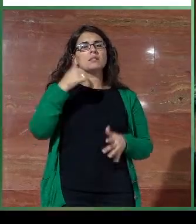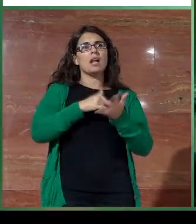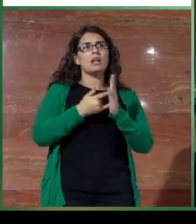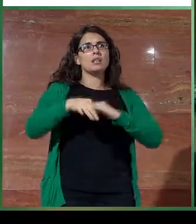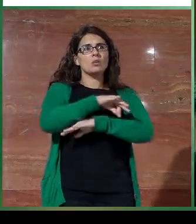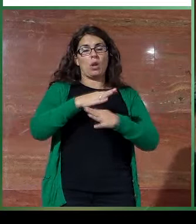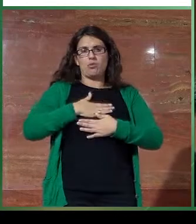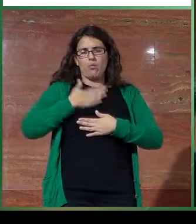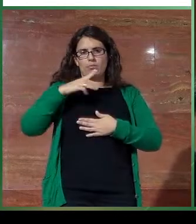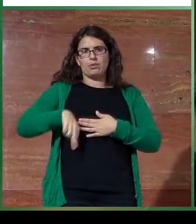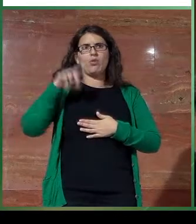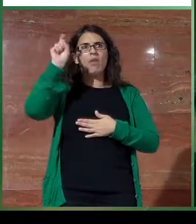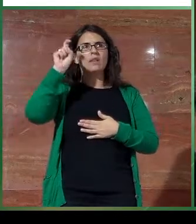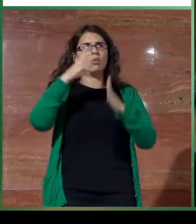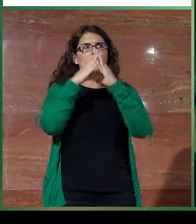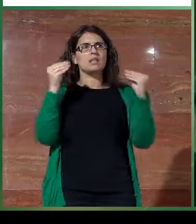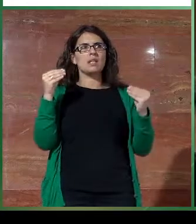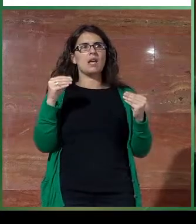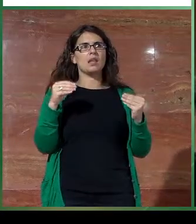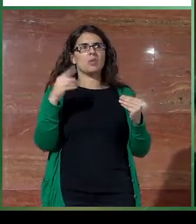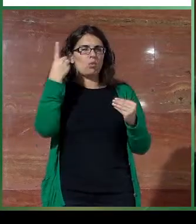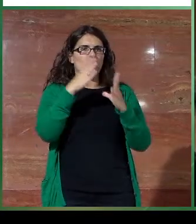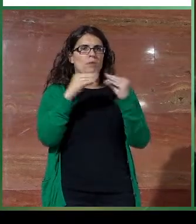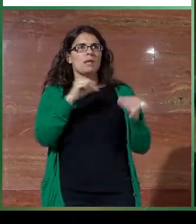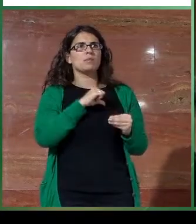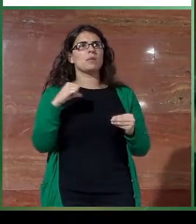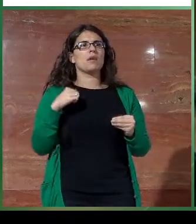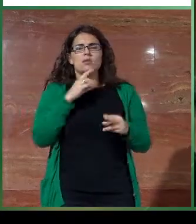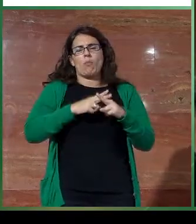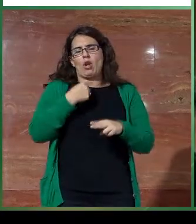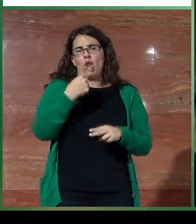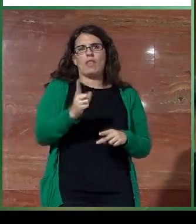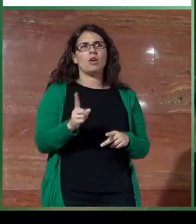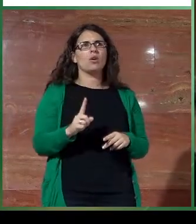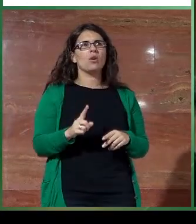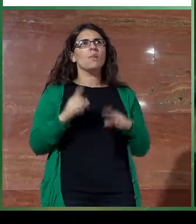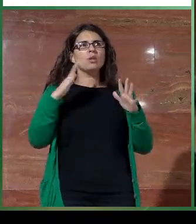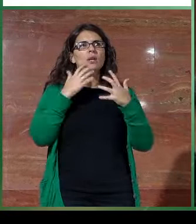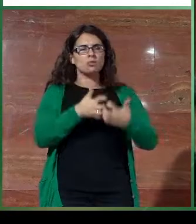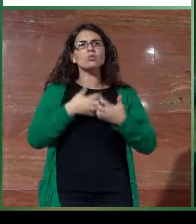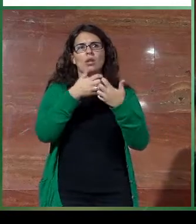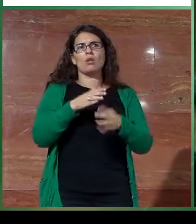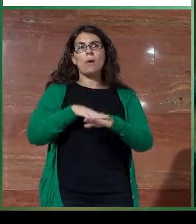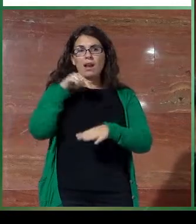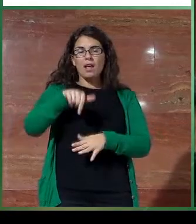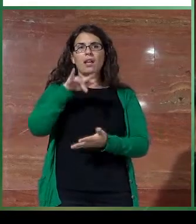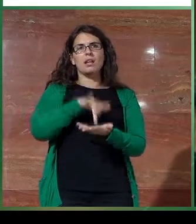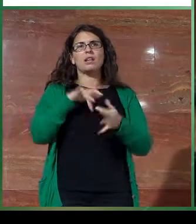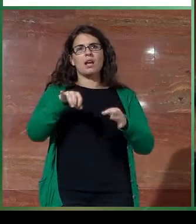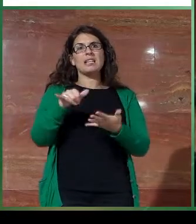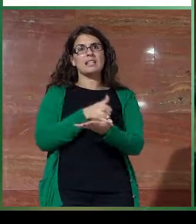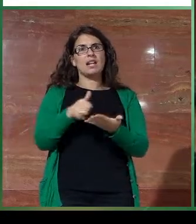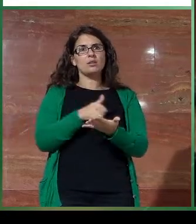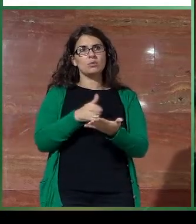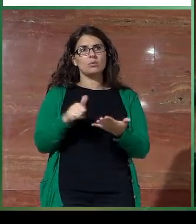como docente en la universidad, en una de las universidades privadas, no voy a decir el nombre, estamos luchando por implementar esta asignatura